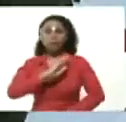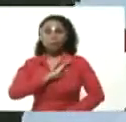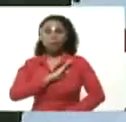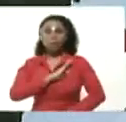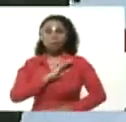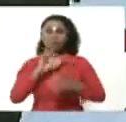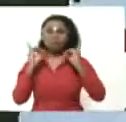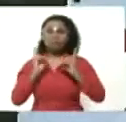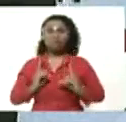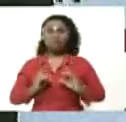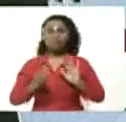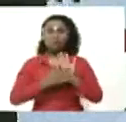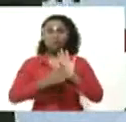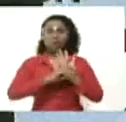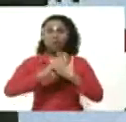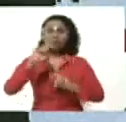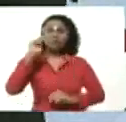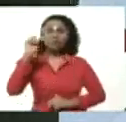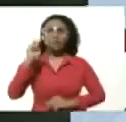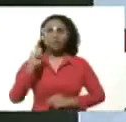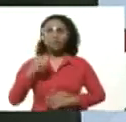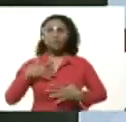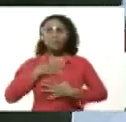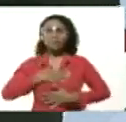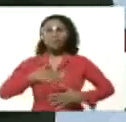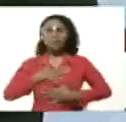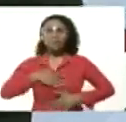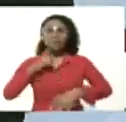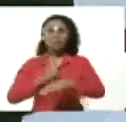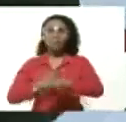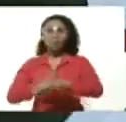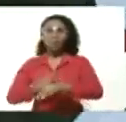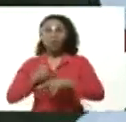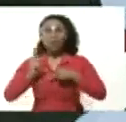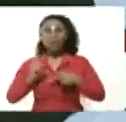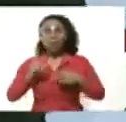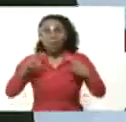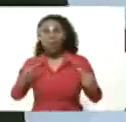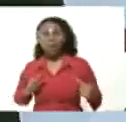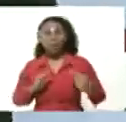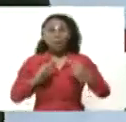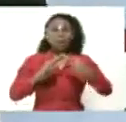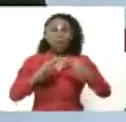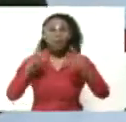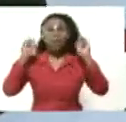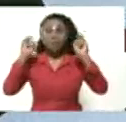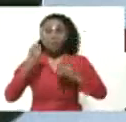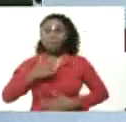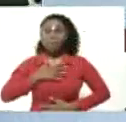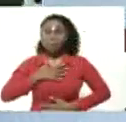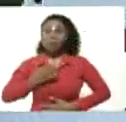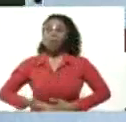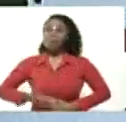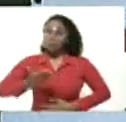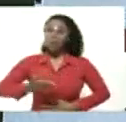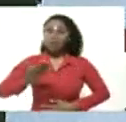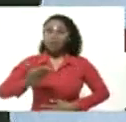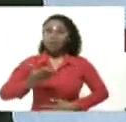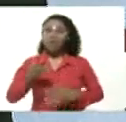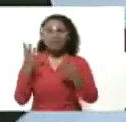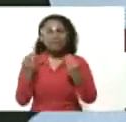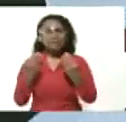de la propia Constitución. Para mí es un placer estar aquí en un momento en donde parece que hay un encuentro en elementos que para mí son esenciales, tanto